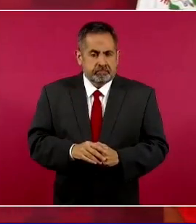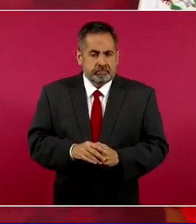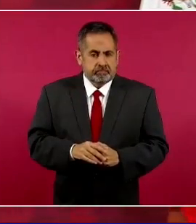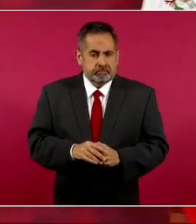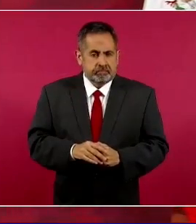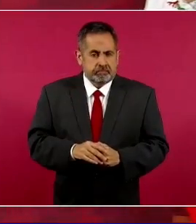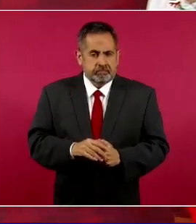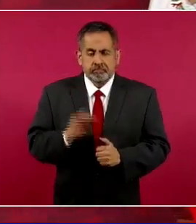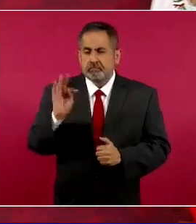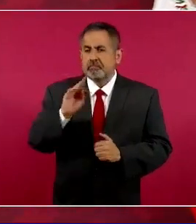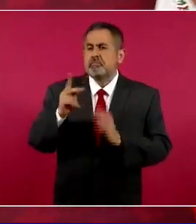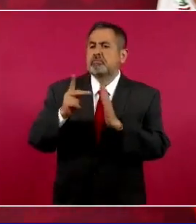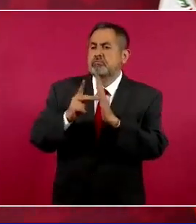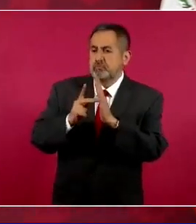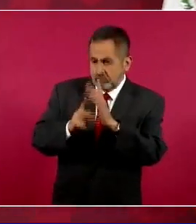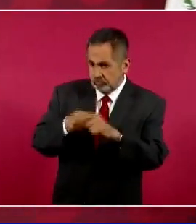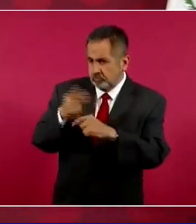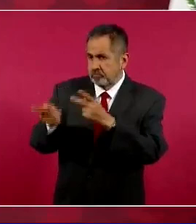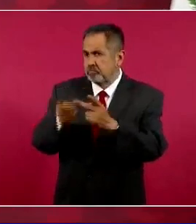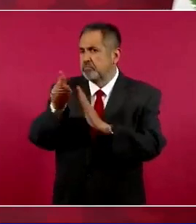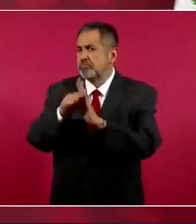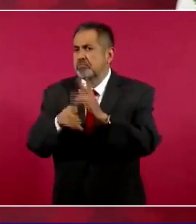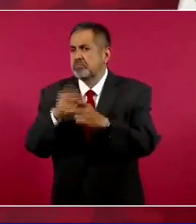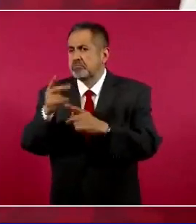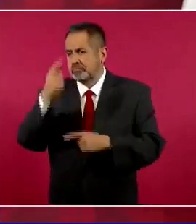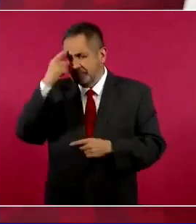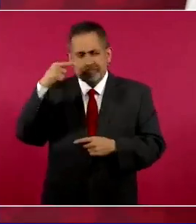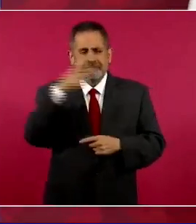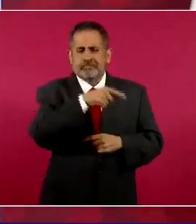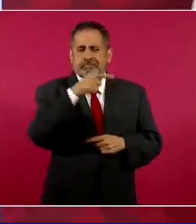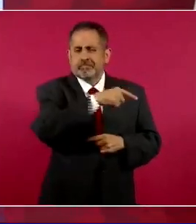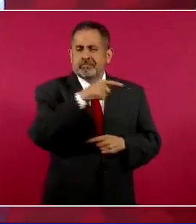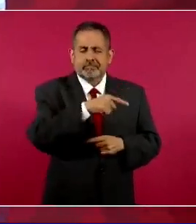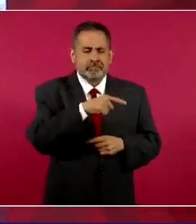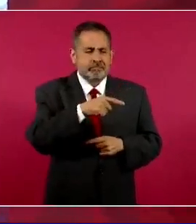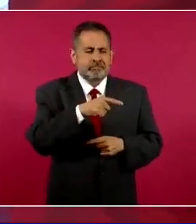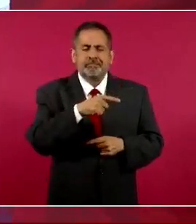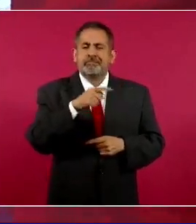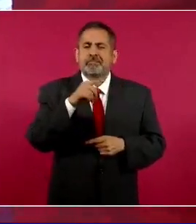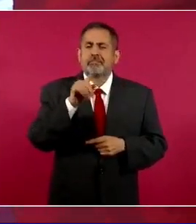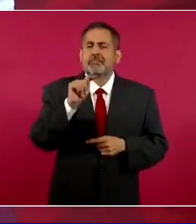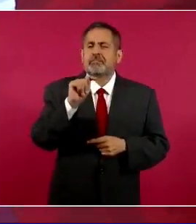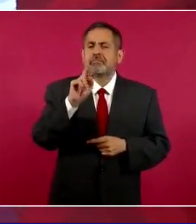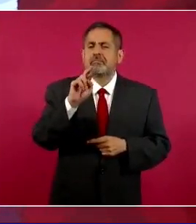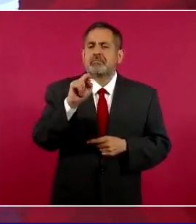se reactivaba la cuenta que le habían cancelado al presidente Trump